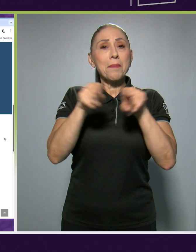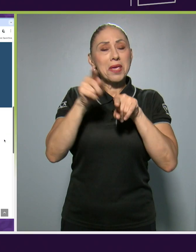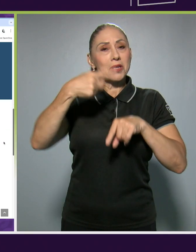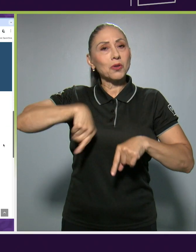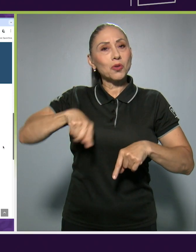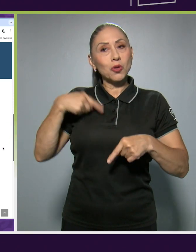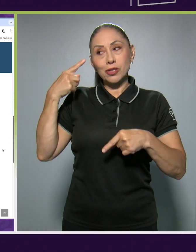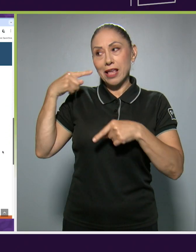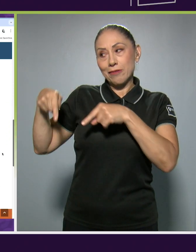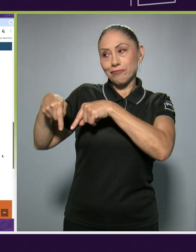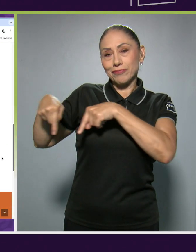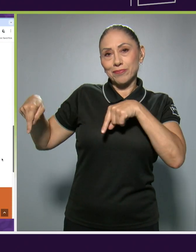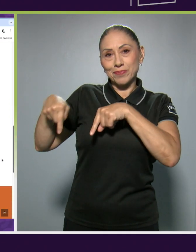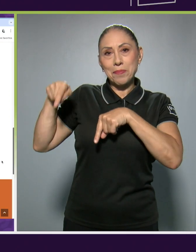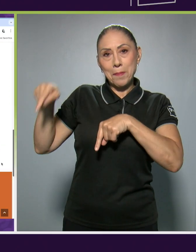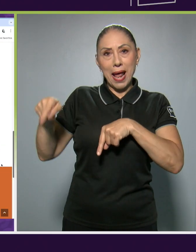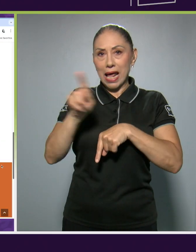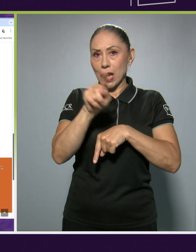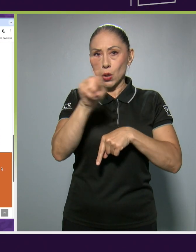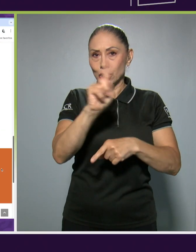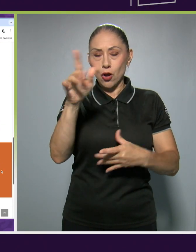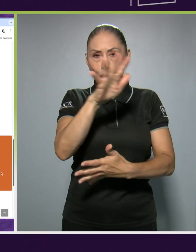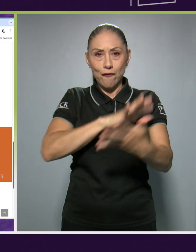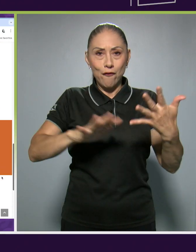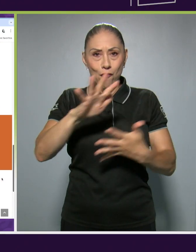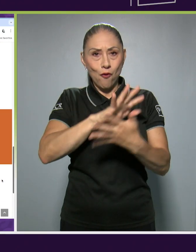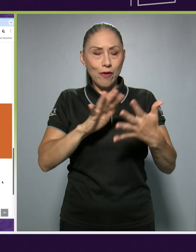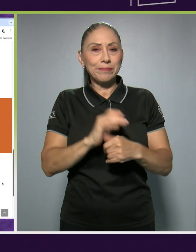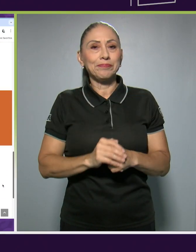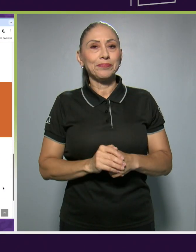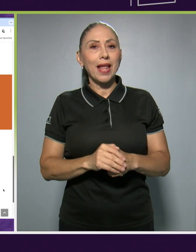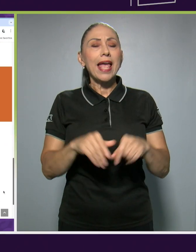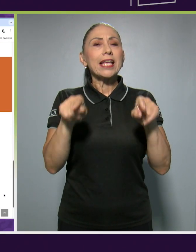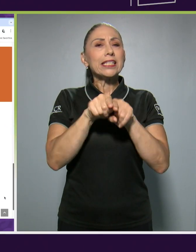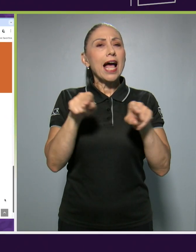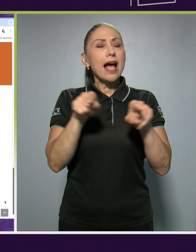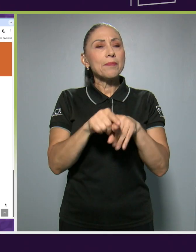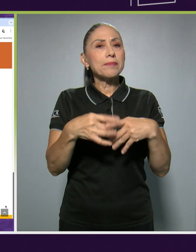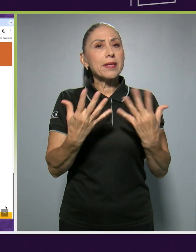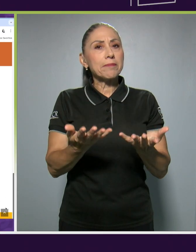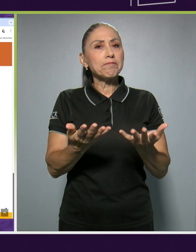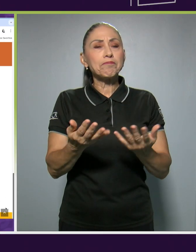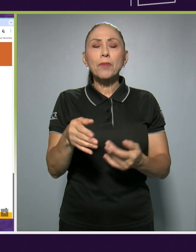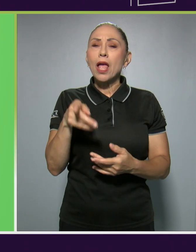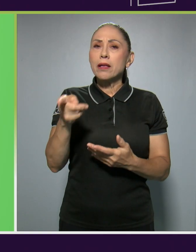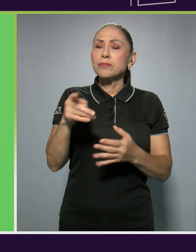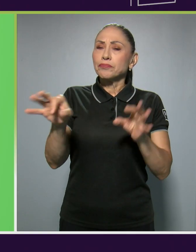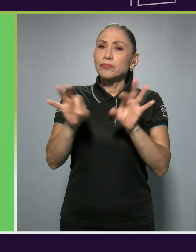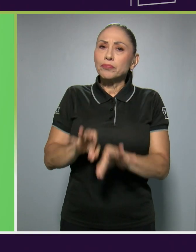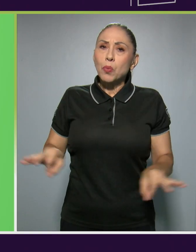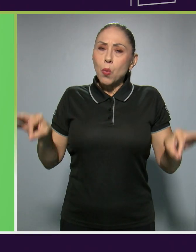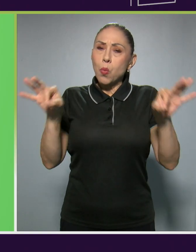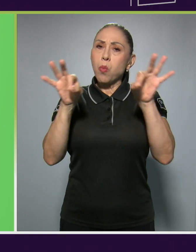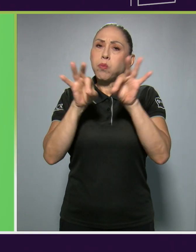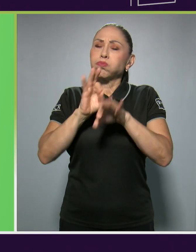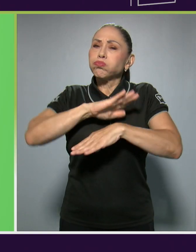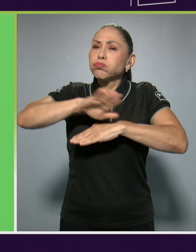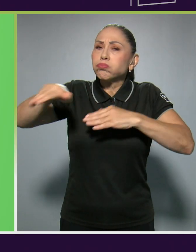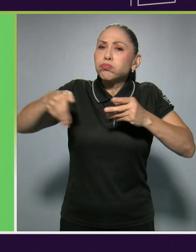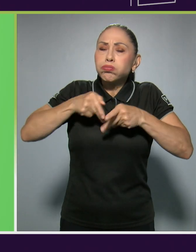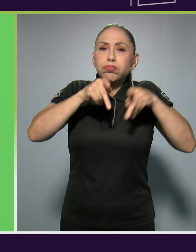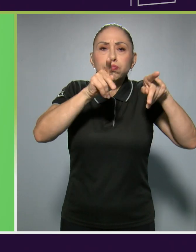para que no haya confusiones. Y también, Rebeca, como mencionaba Lara, la importancia de que todas las